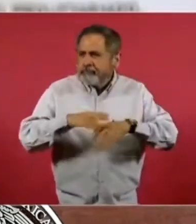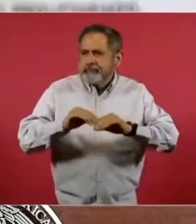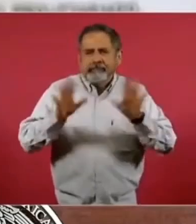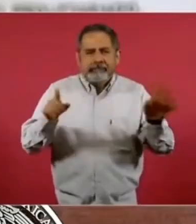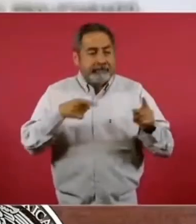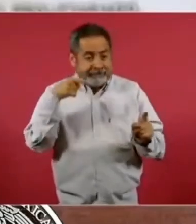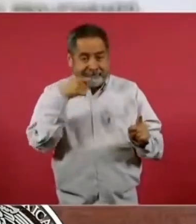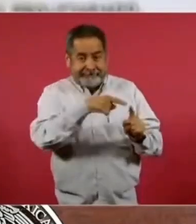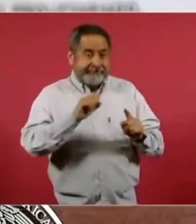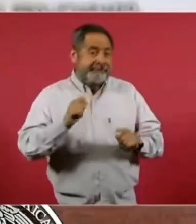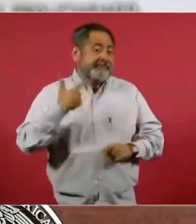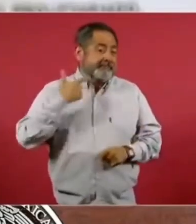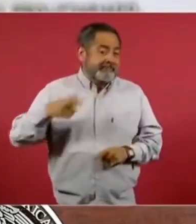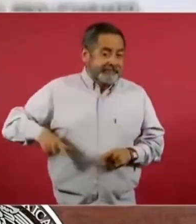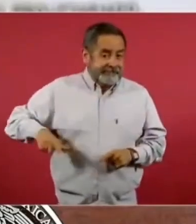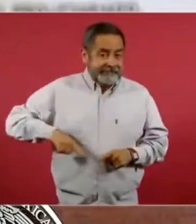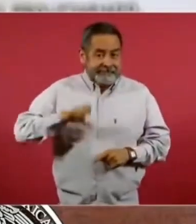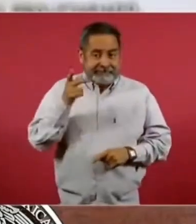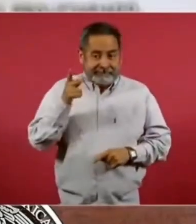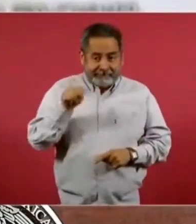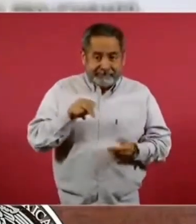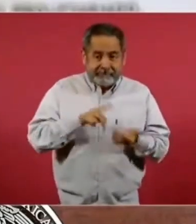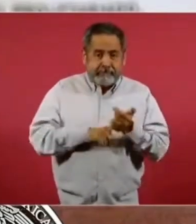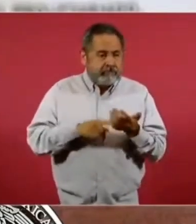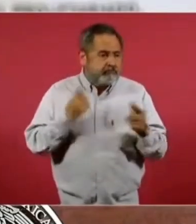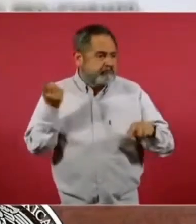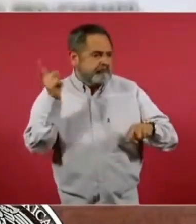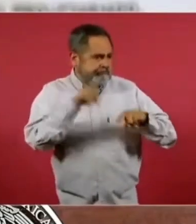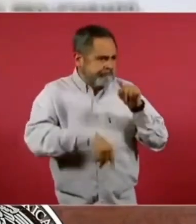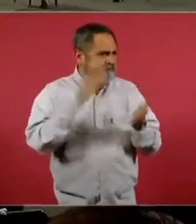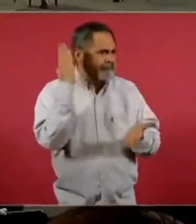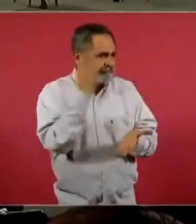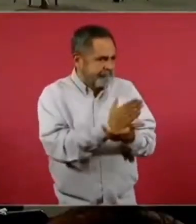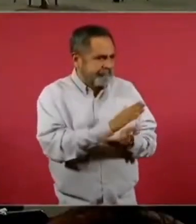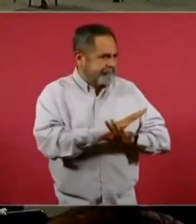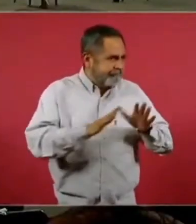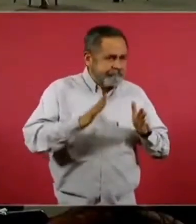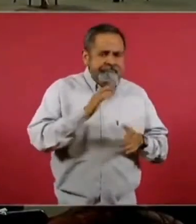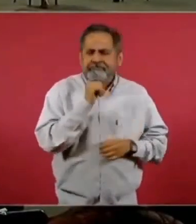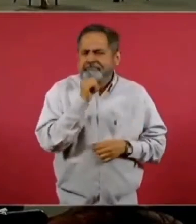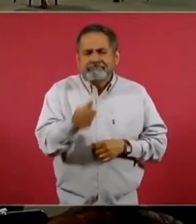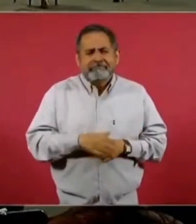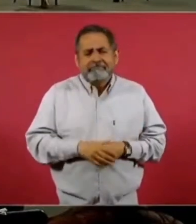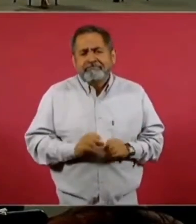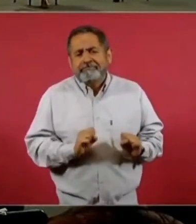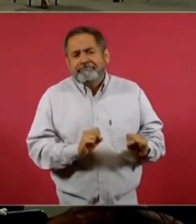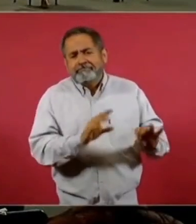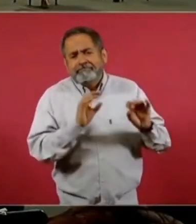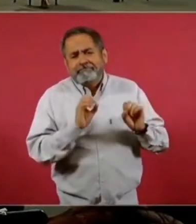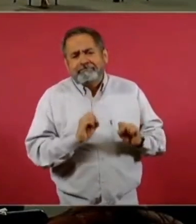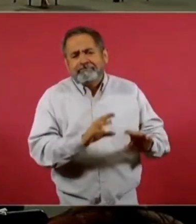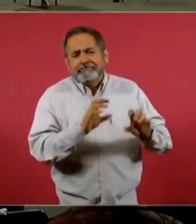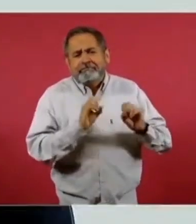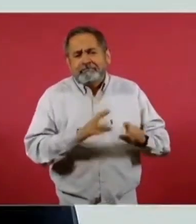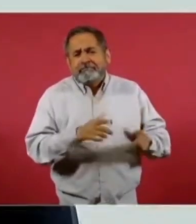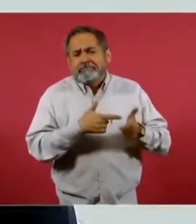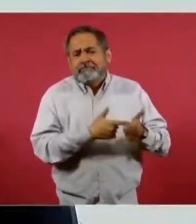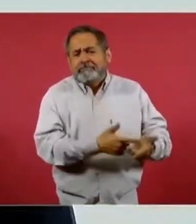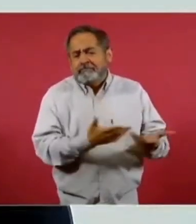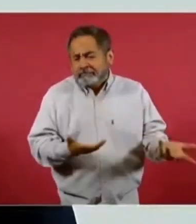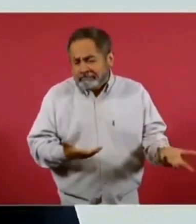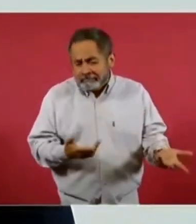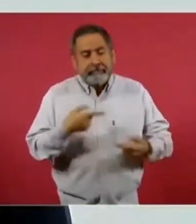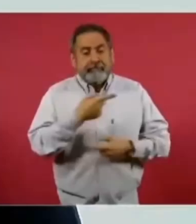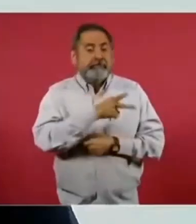esa administración no se combatió el robo de combustible. En el gobierno de Peña Nieto, en